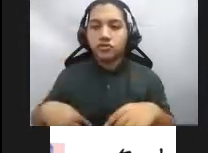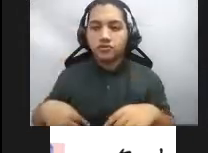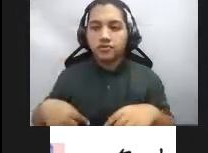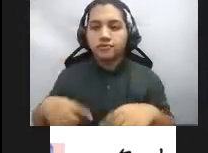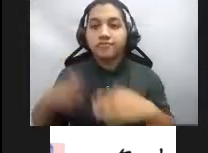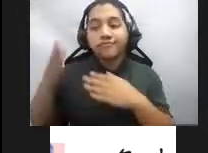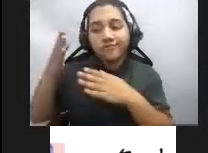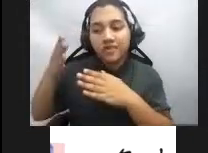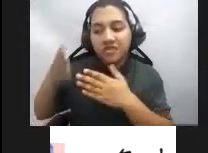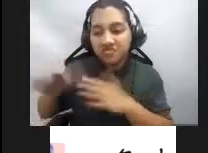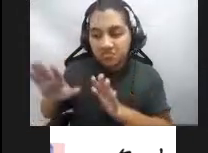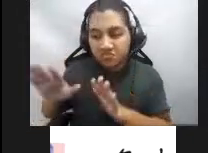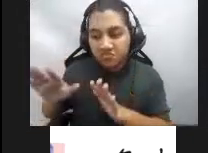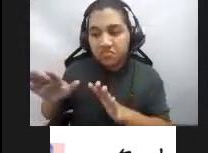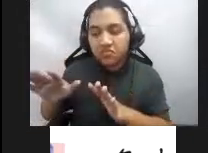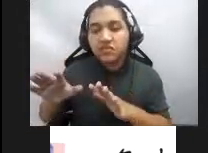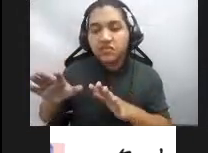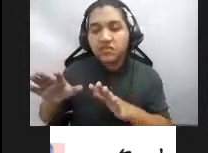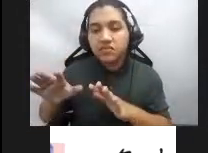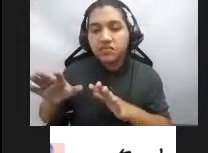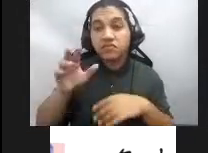más grande que creó España